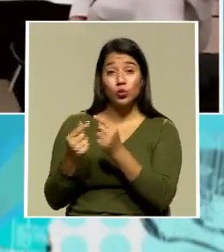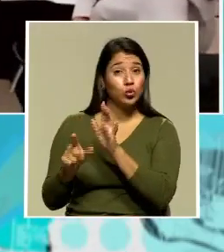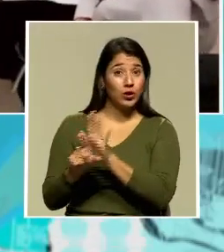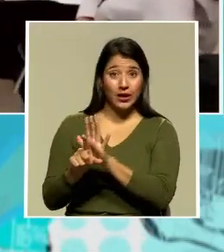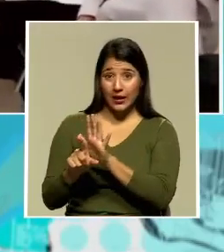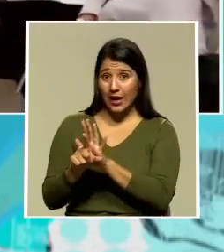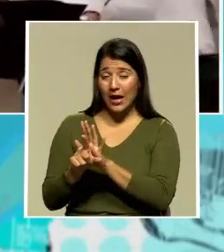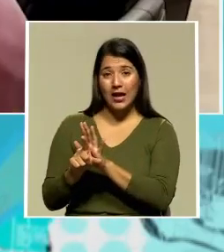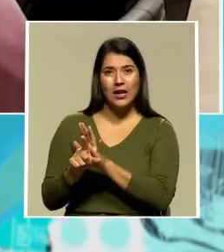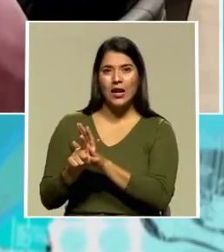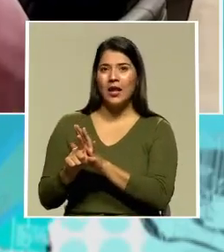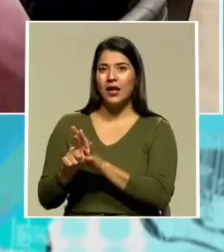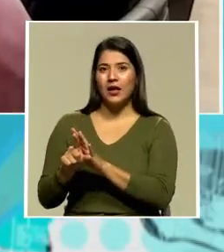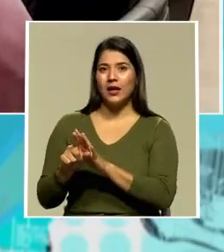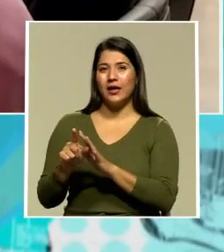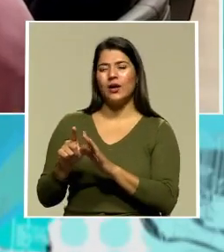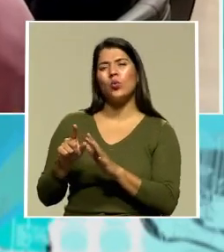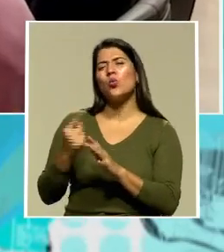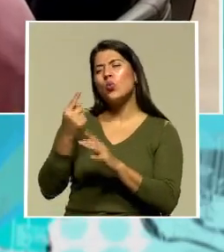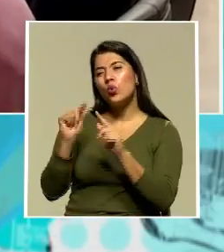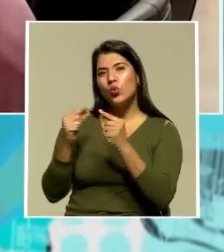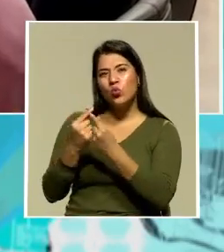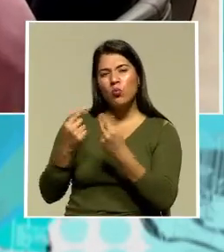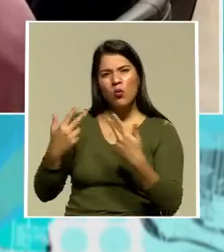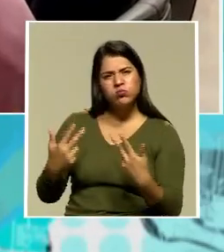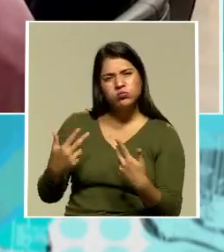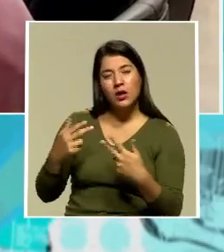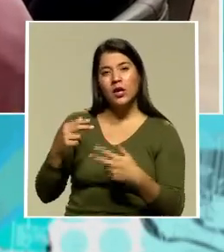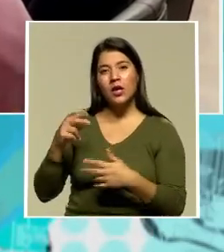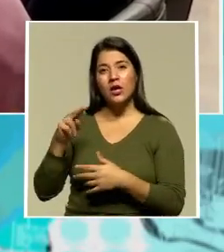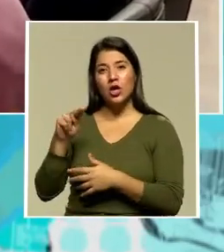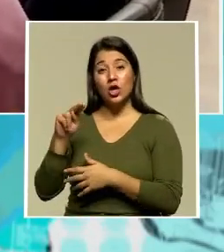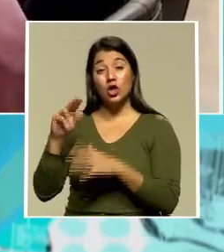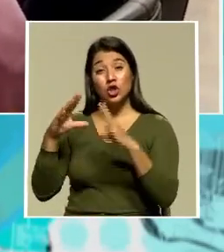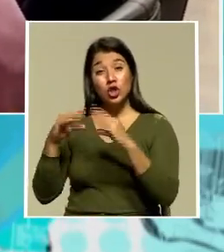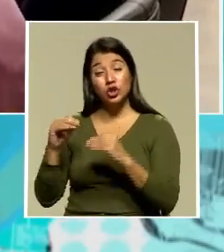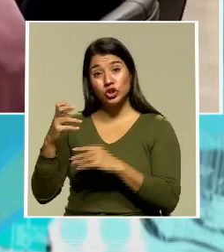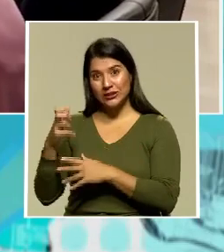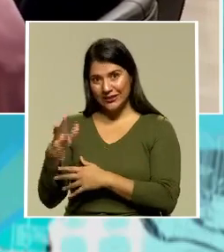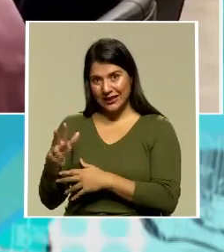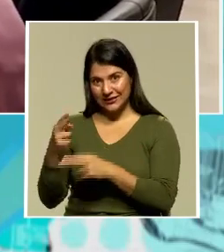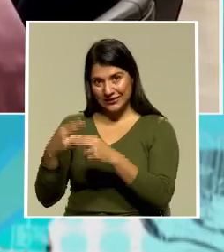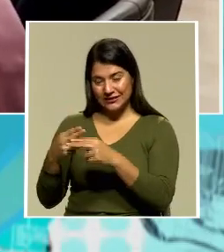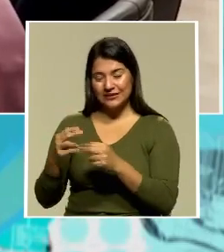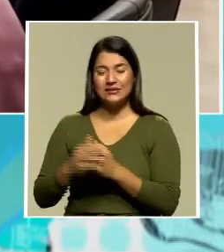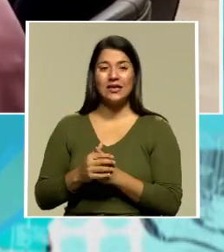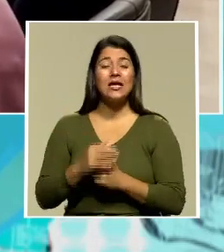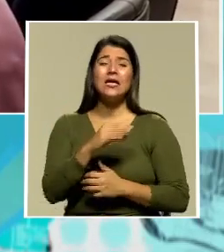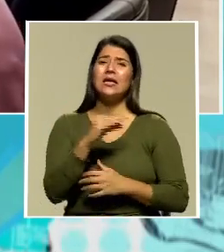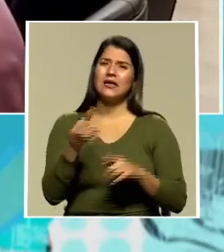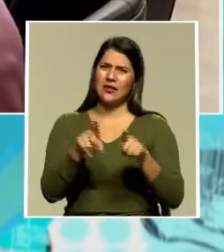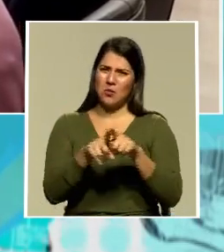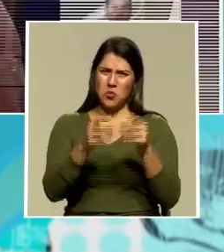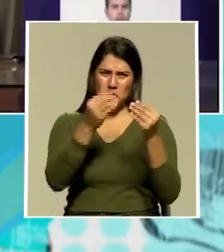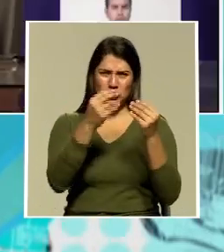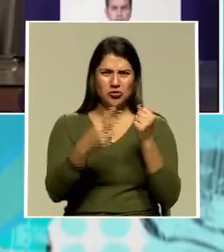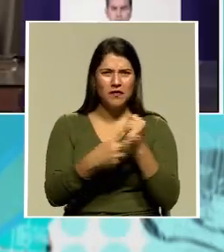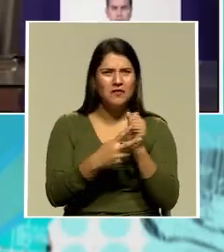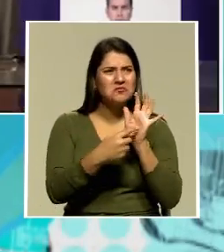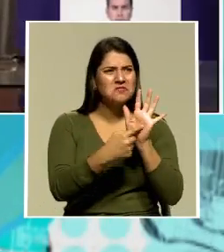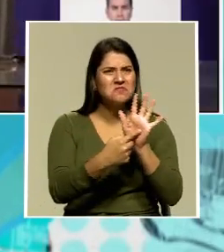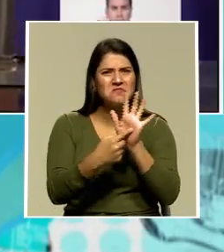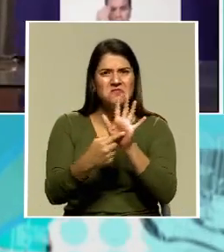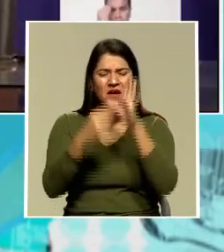MS-13, la pandilla MS-13. También hemos revelado numerosos casos de potenciales casos